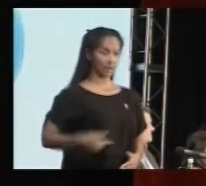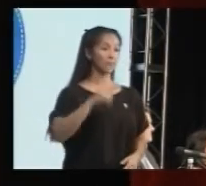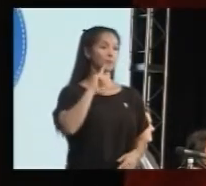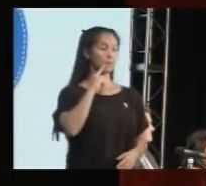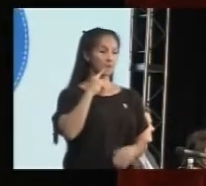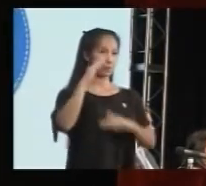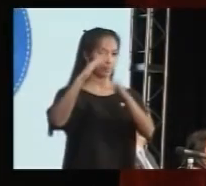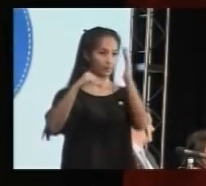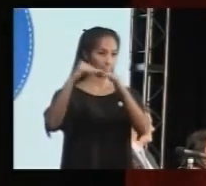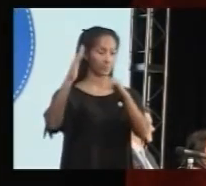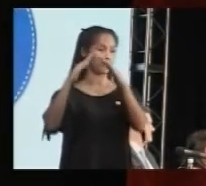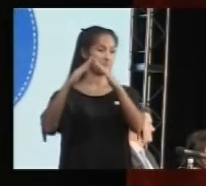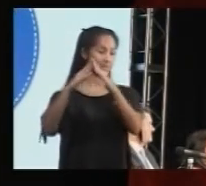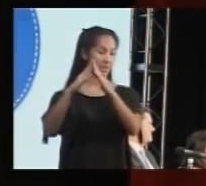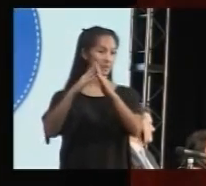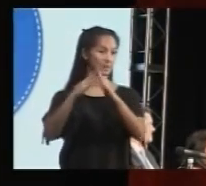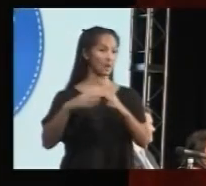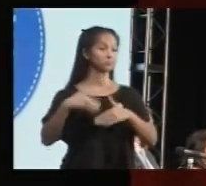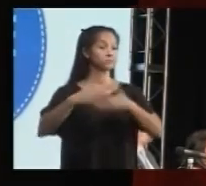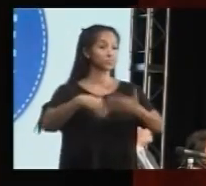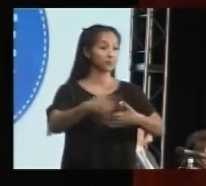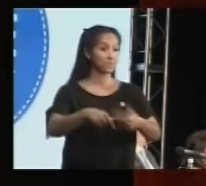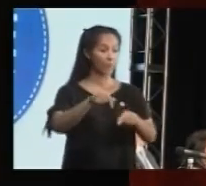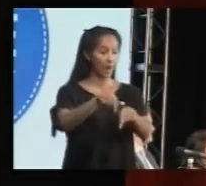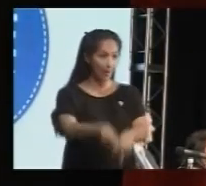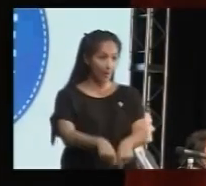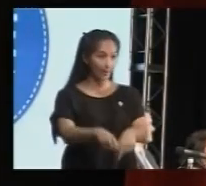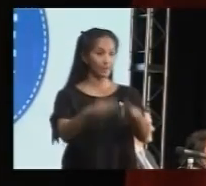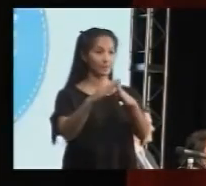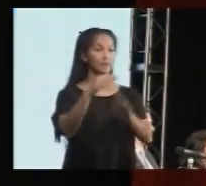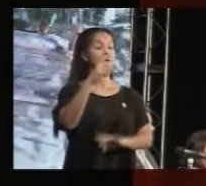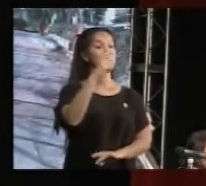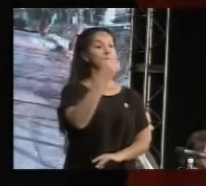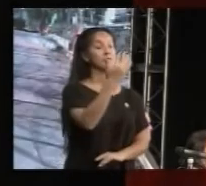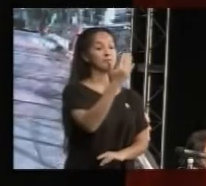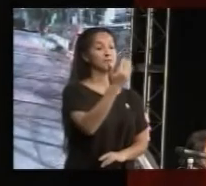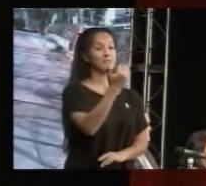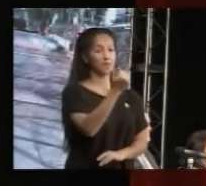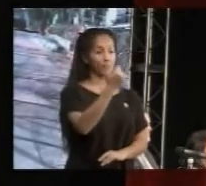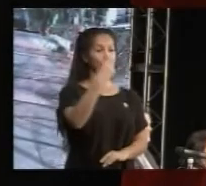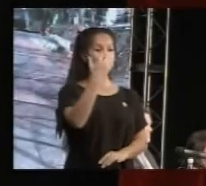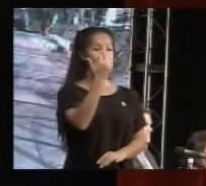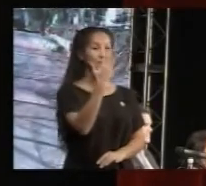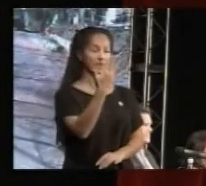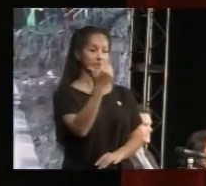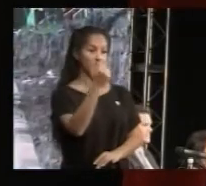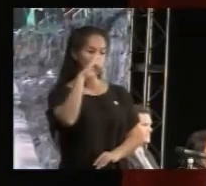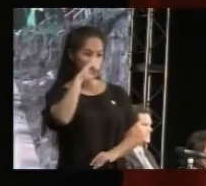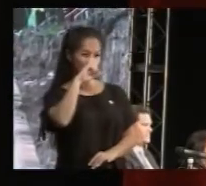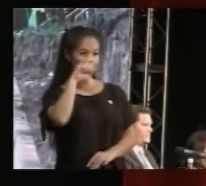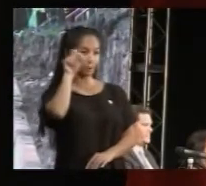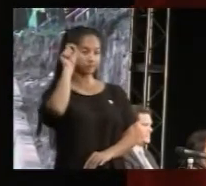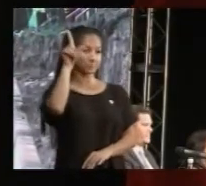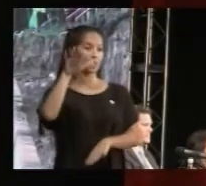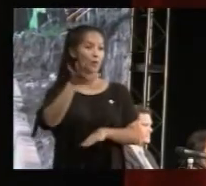de vivienda, pusimos en marcha un conjunto habitacional de 165 viviendas en la zona de la Toma Vieja, la